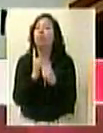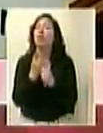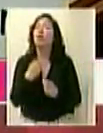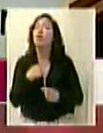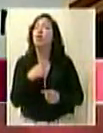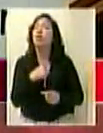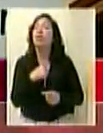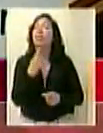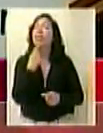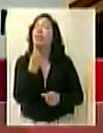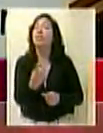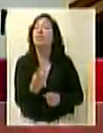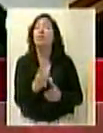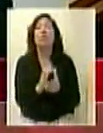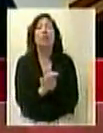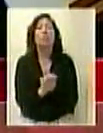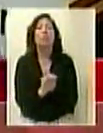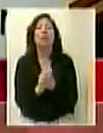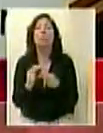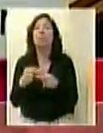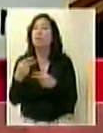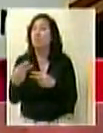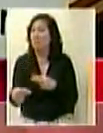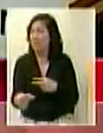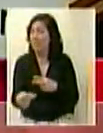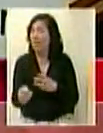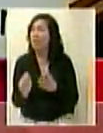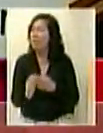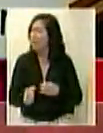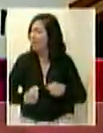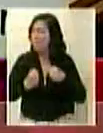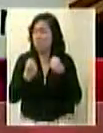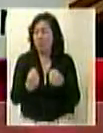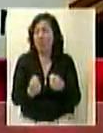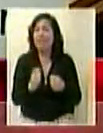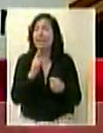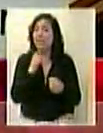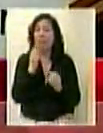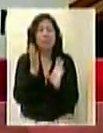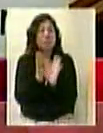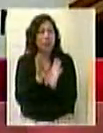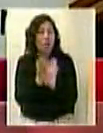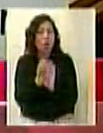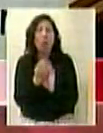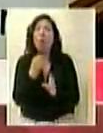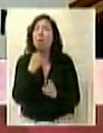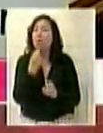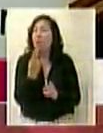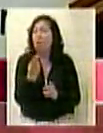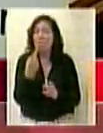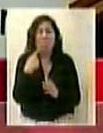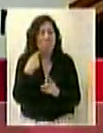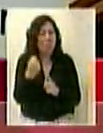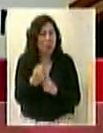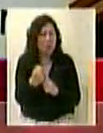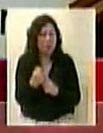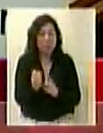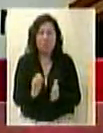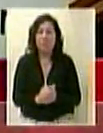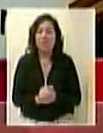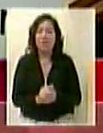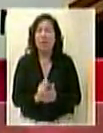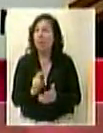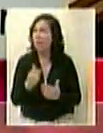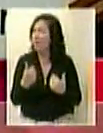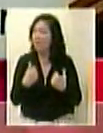nosotros, de decirle a nuestras amigas, a nuestras vecinas, que la violencia, sea psicológica, verbal o física,